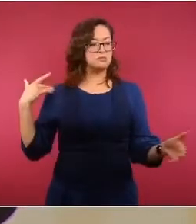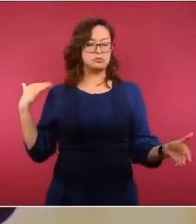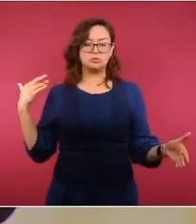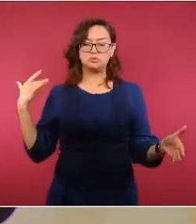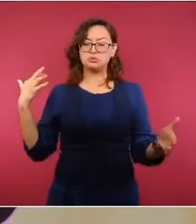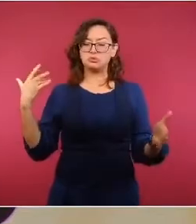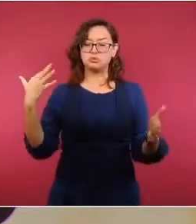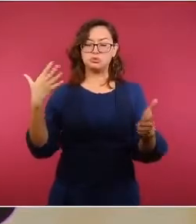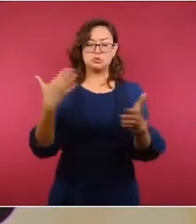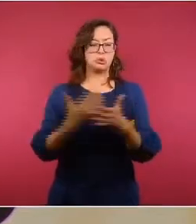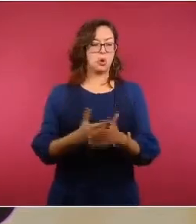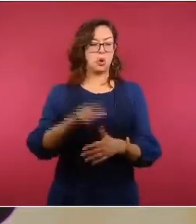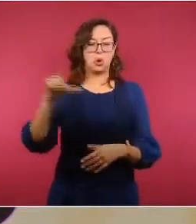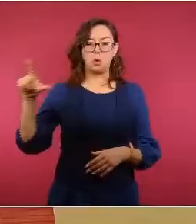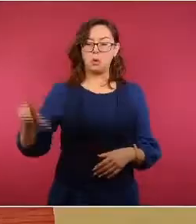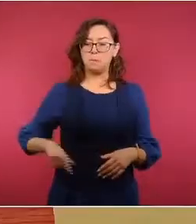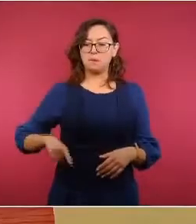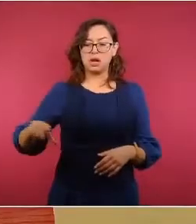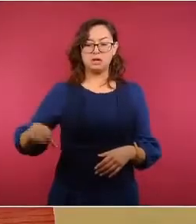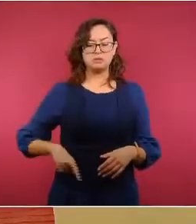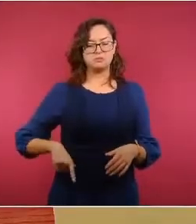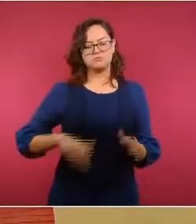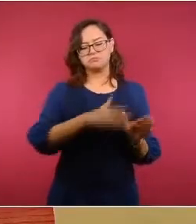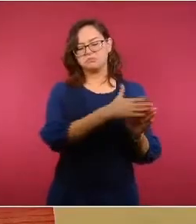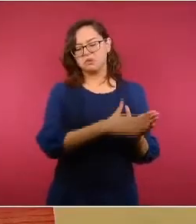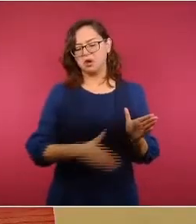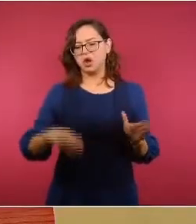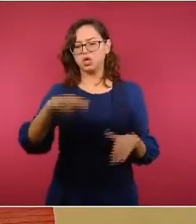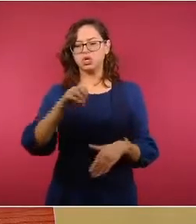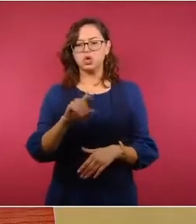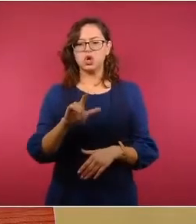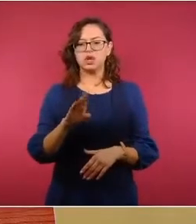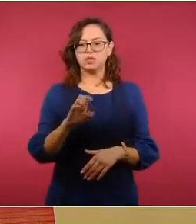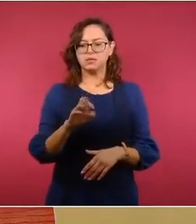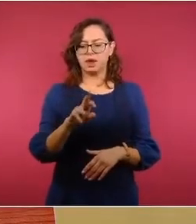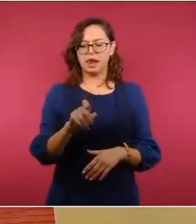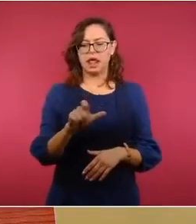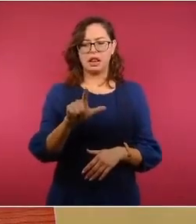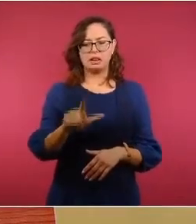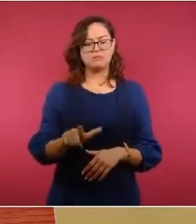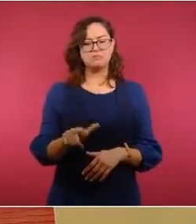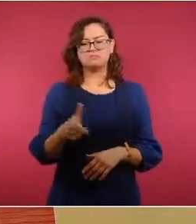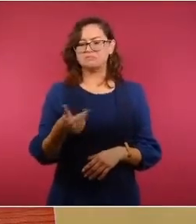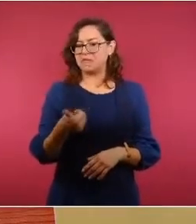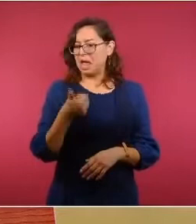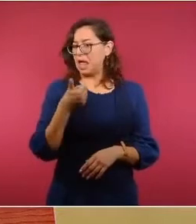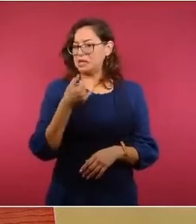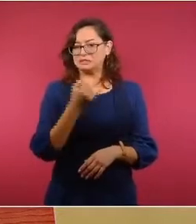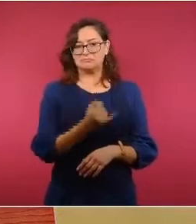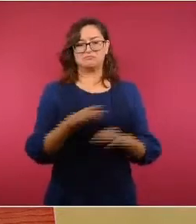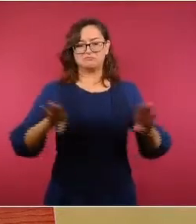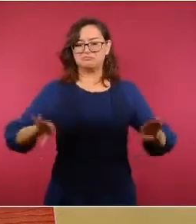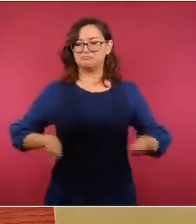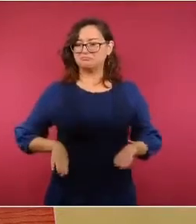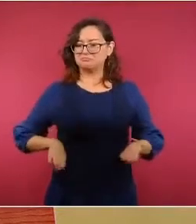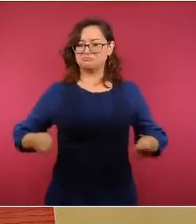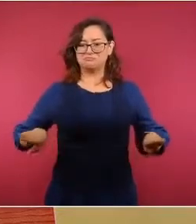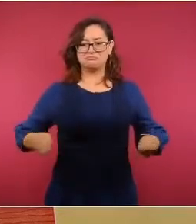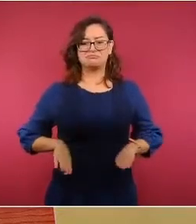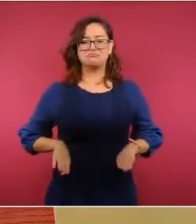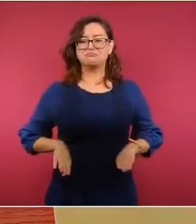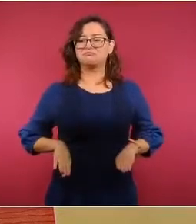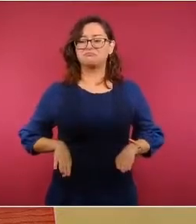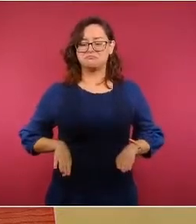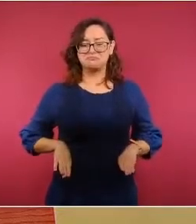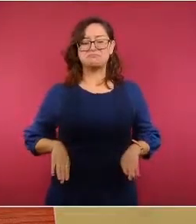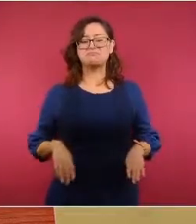gobierno durante el periodo neoliberal. Ese fue el distintivo de los